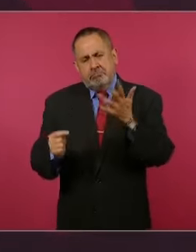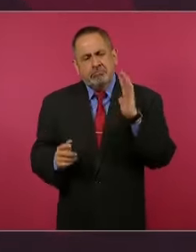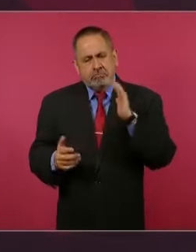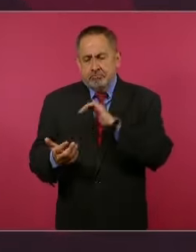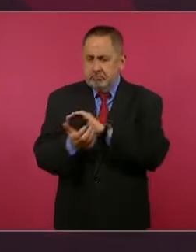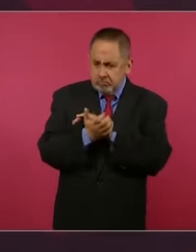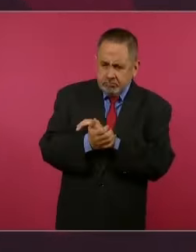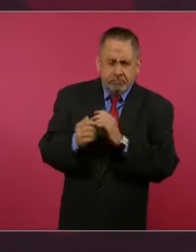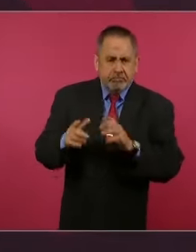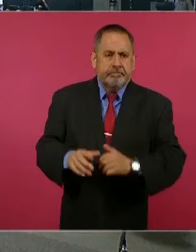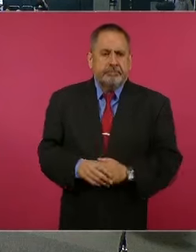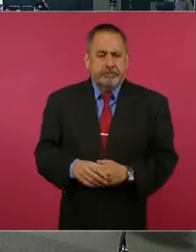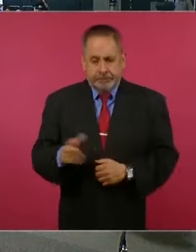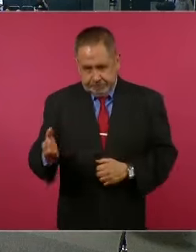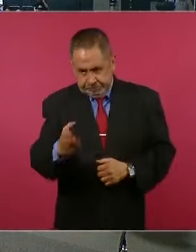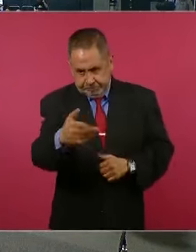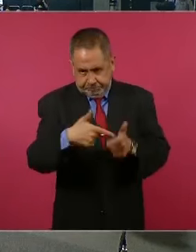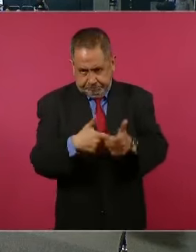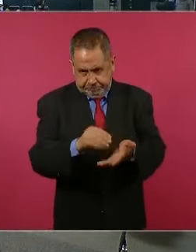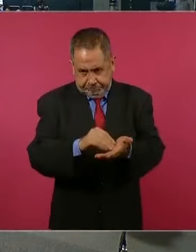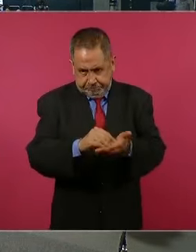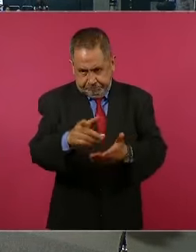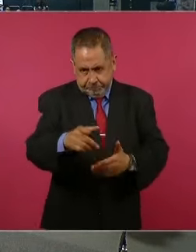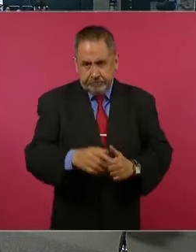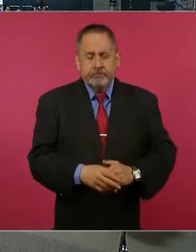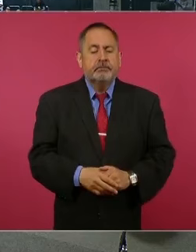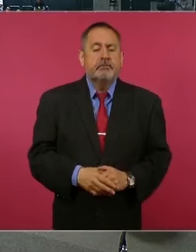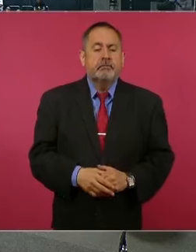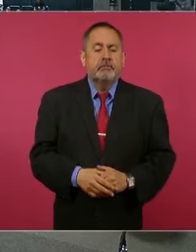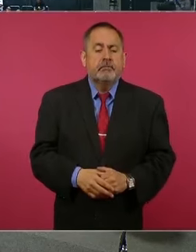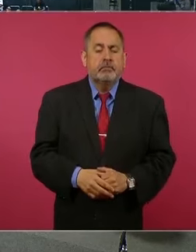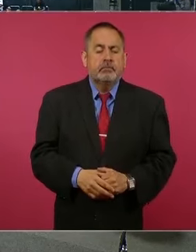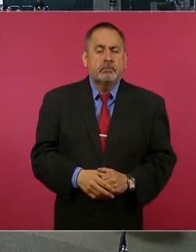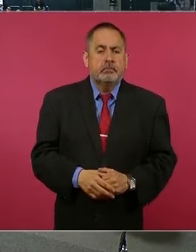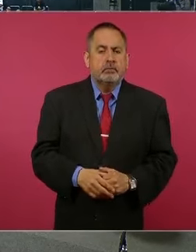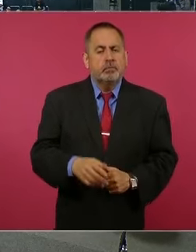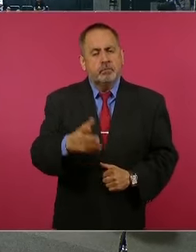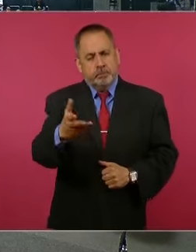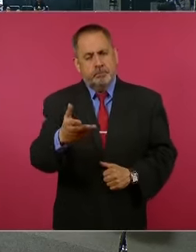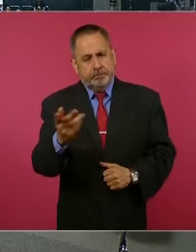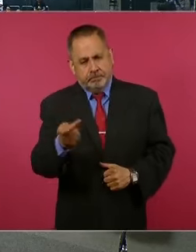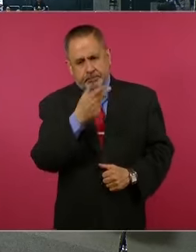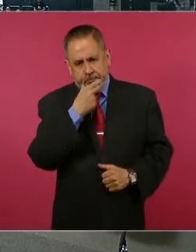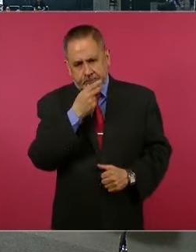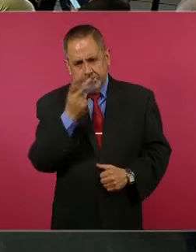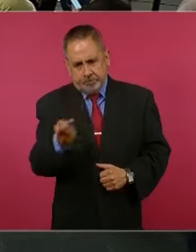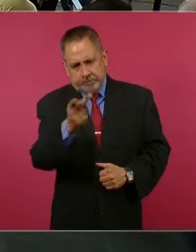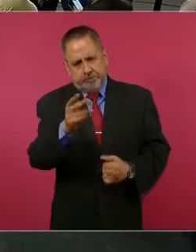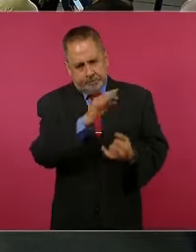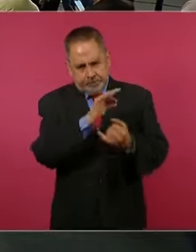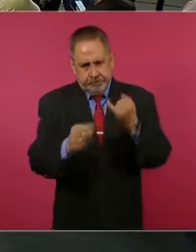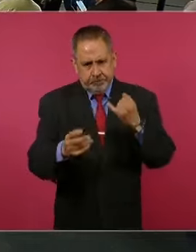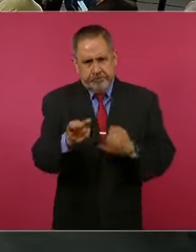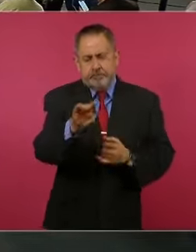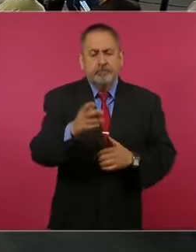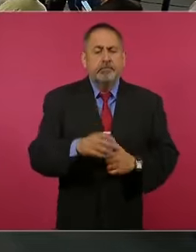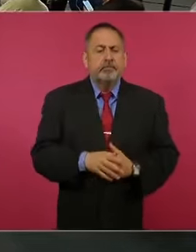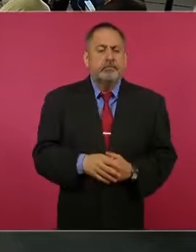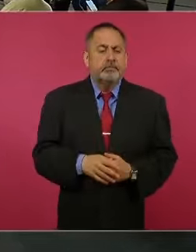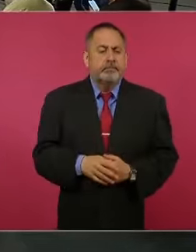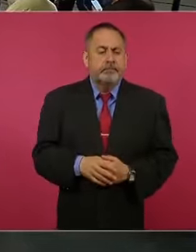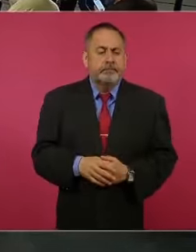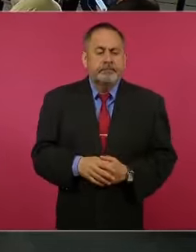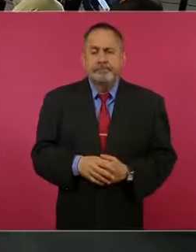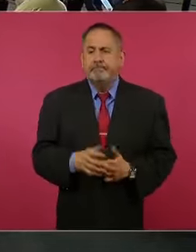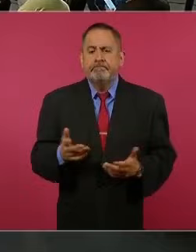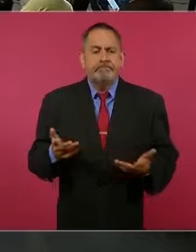peticiones Pero bueno seguimos y bueno Y finalmente señor presidente preguntarle sobre esta esta